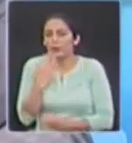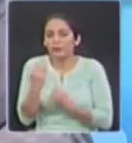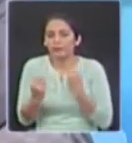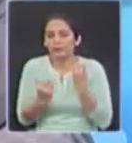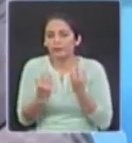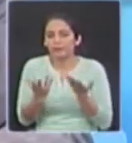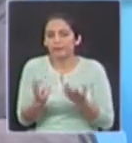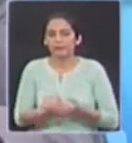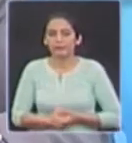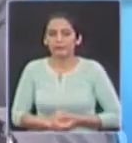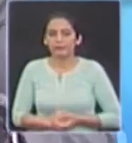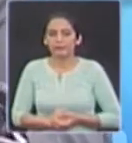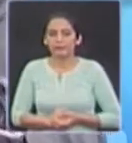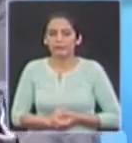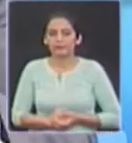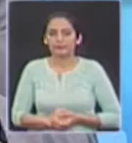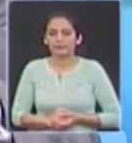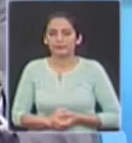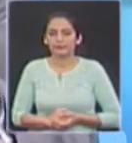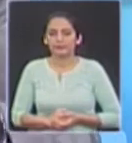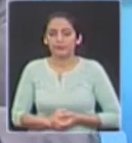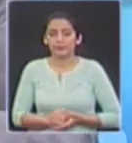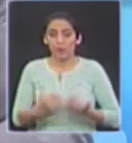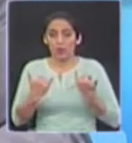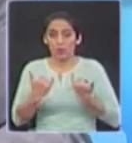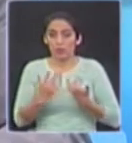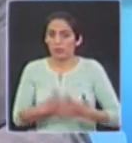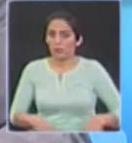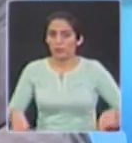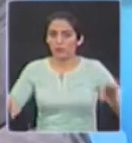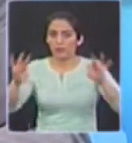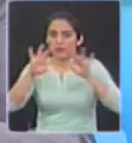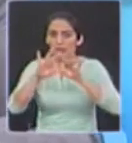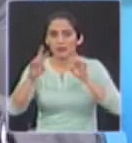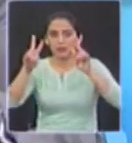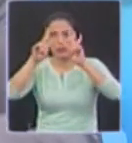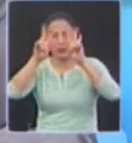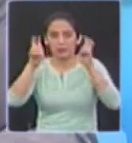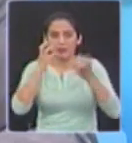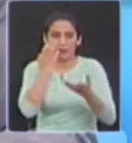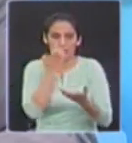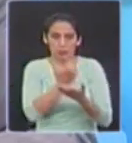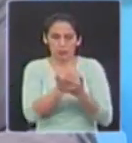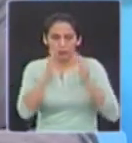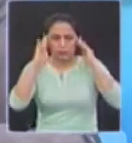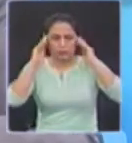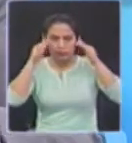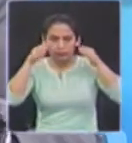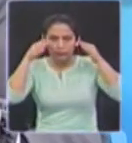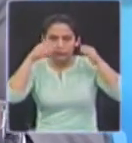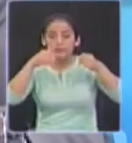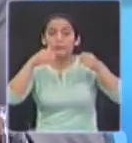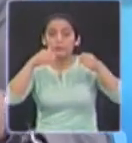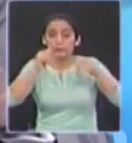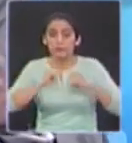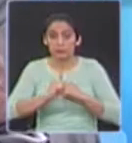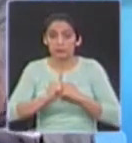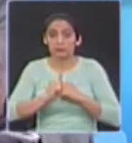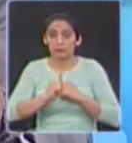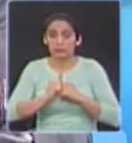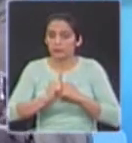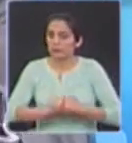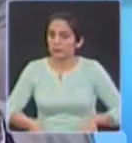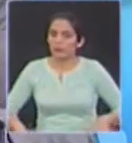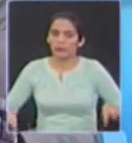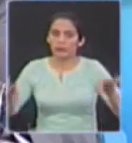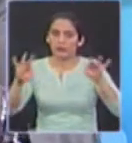tratar en lo que tiene que ver con el tema económico eminentemente, creemos como sector productivo que se dividen en 4